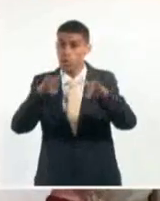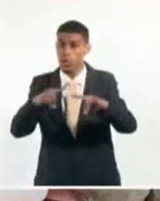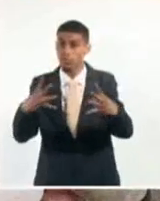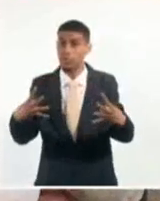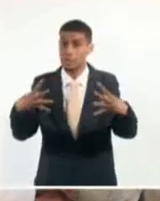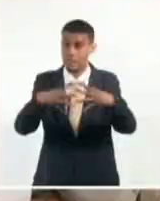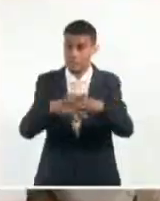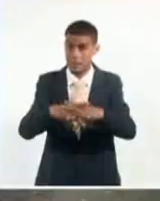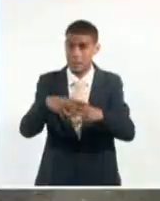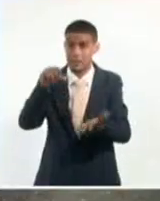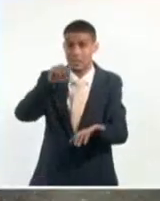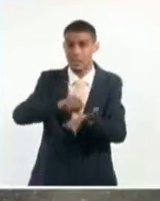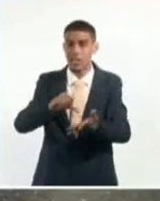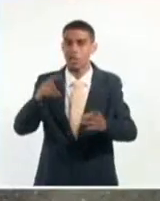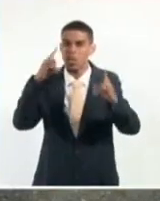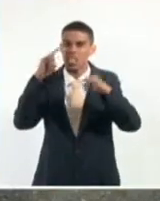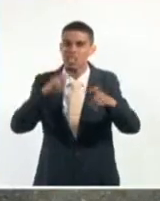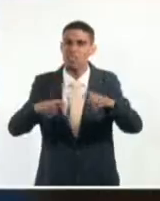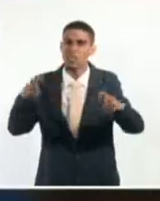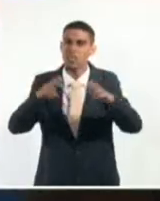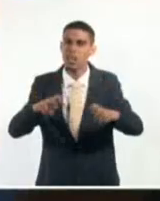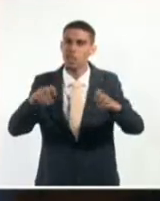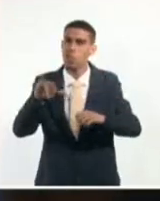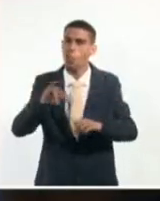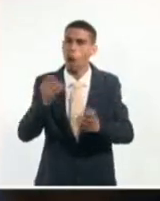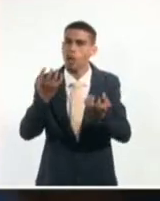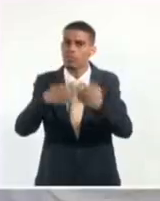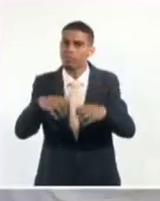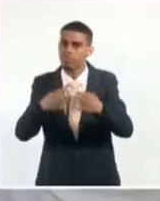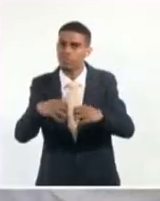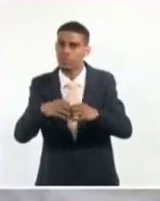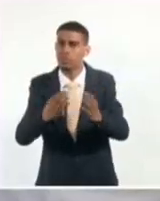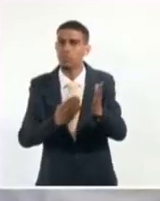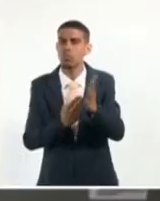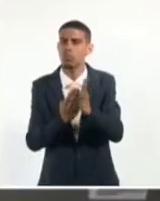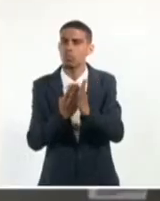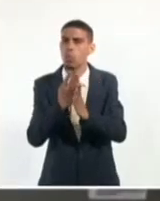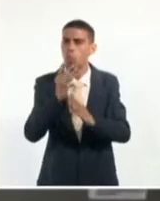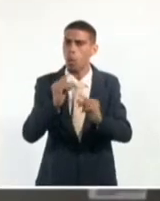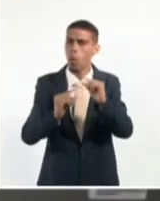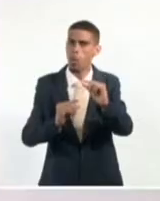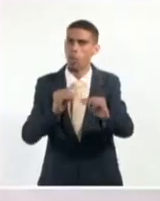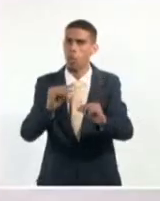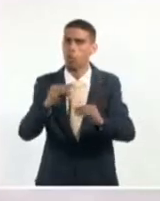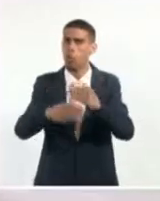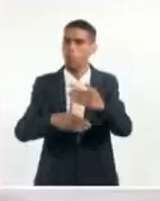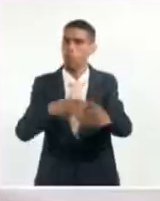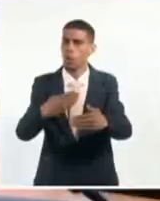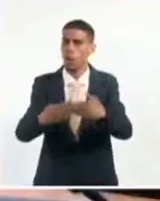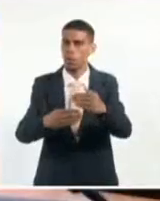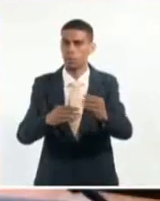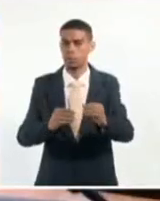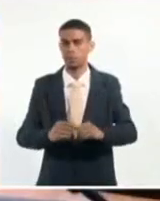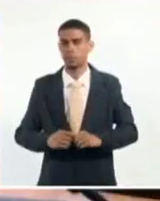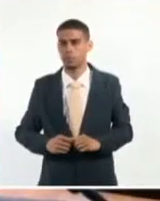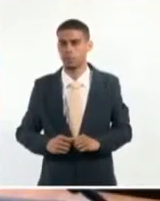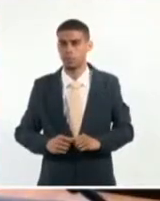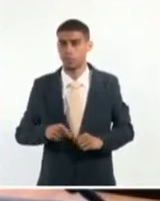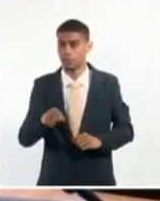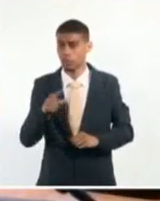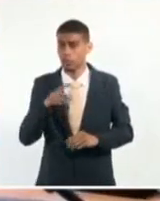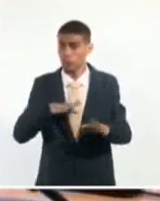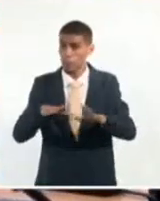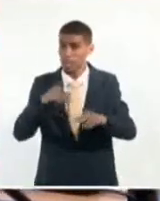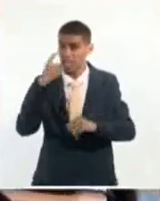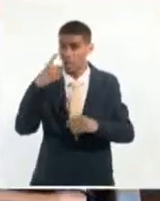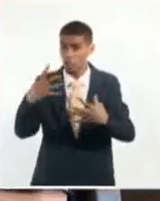de investigación y el sector productivo, y así avanzar en los programas de desarrollo del país. Un momento importante en este propósito lo